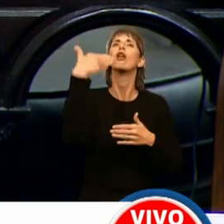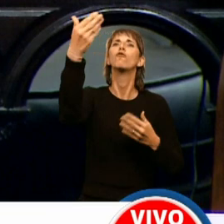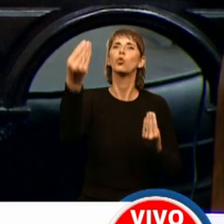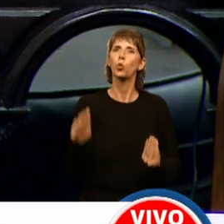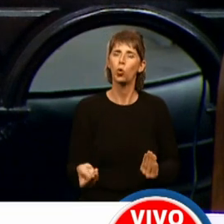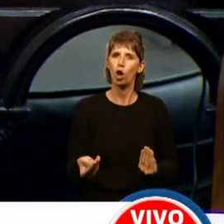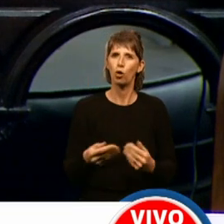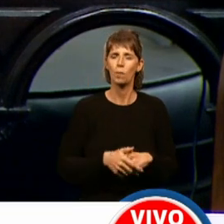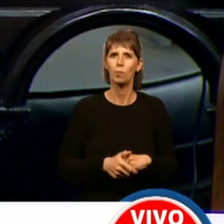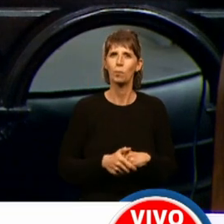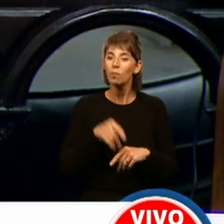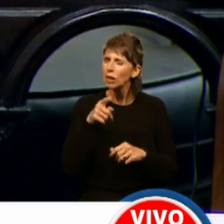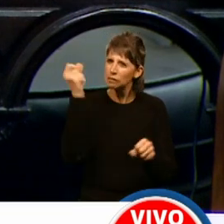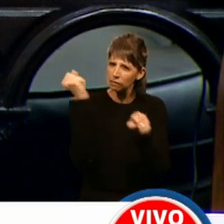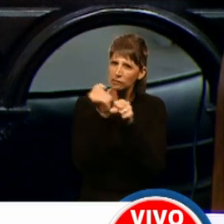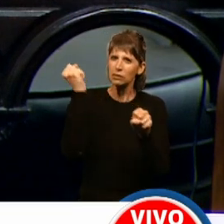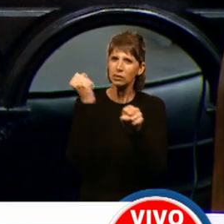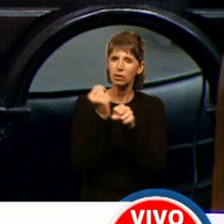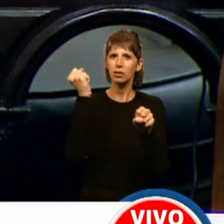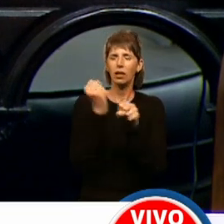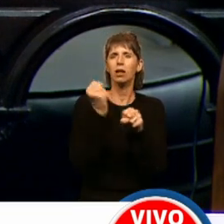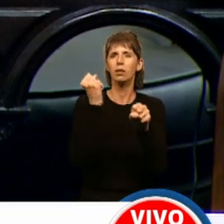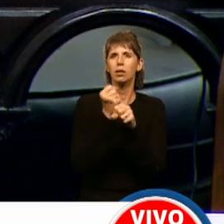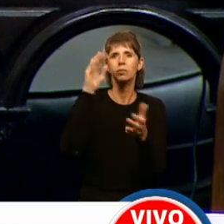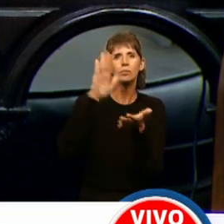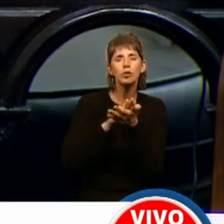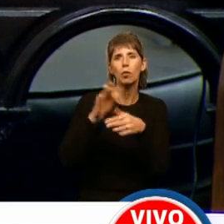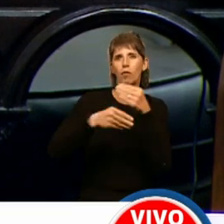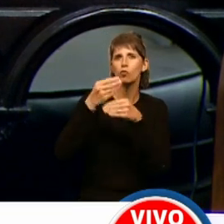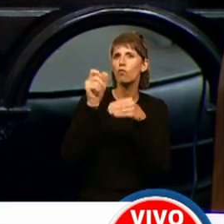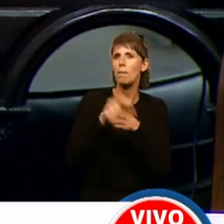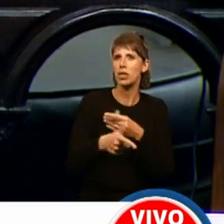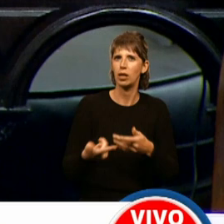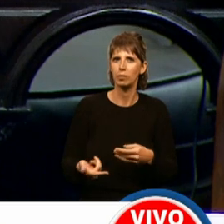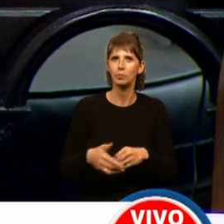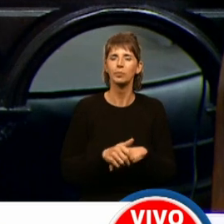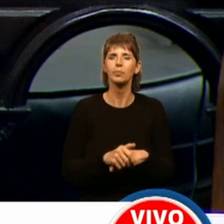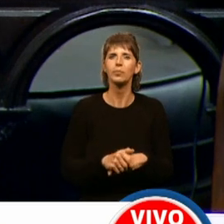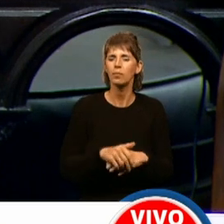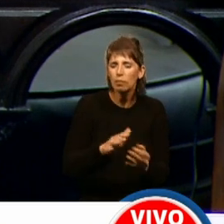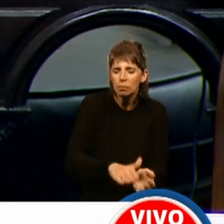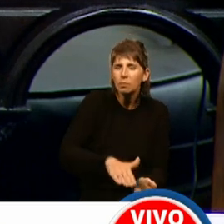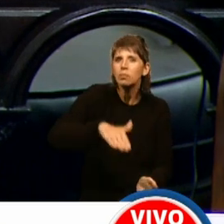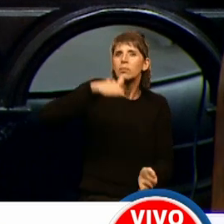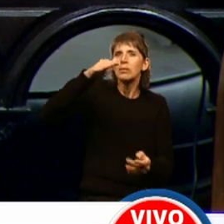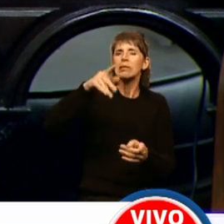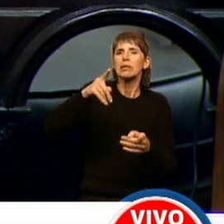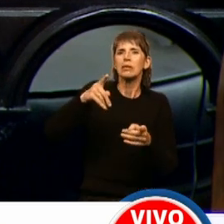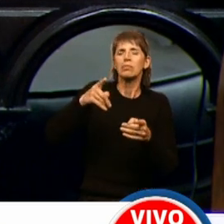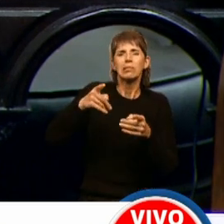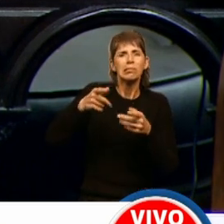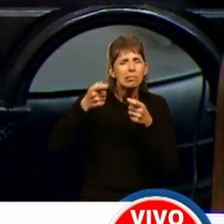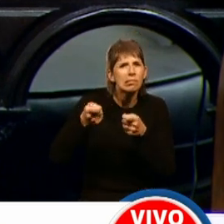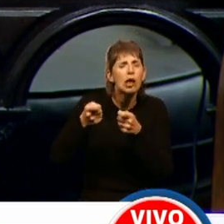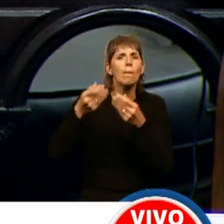compromiso con el que trabajo sobre su familia siendo niña para que esa madre la entienda para